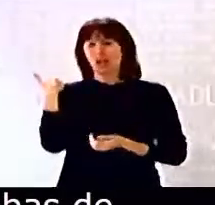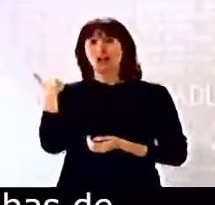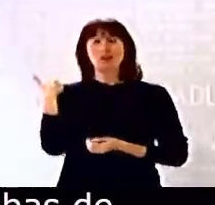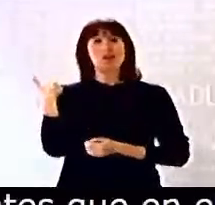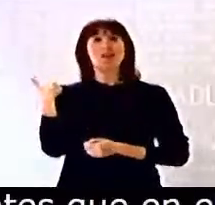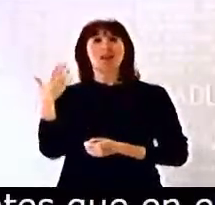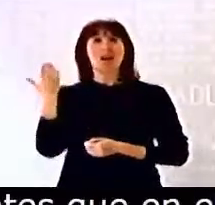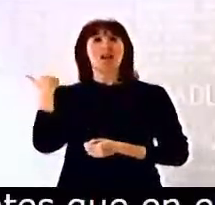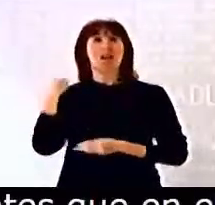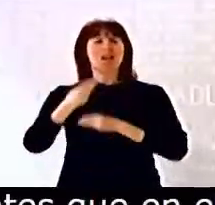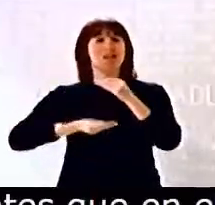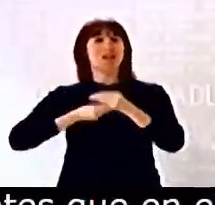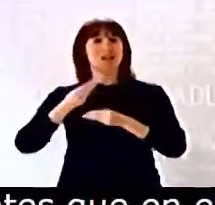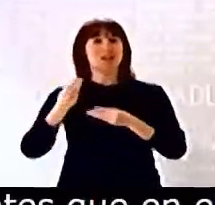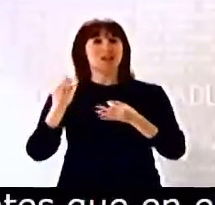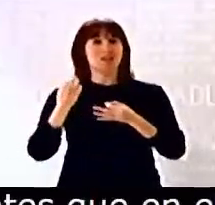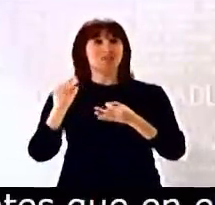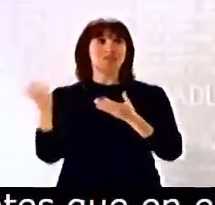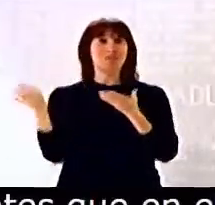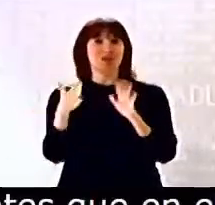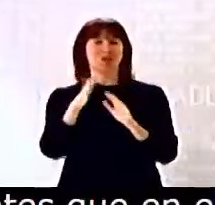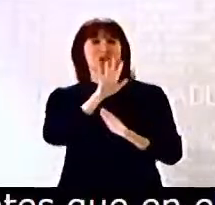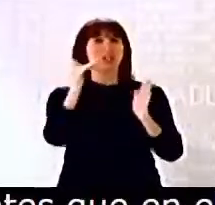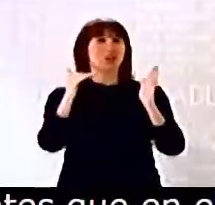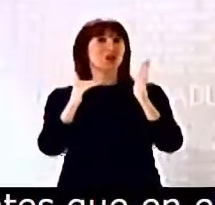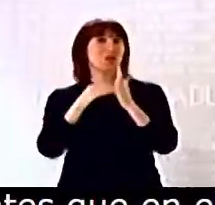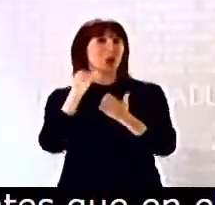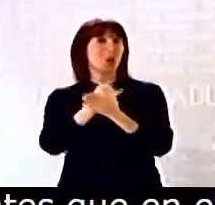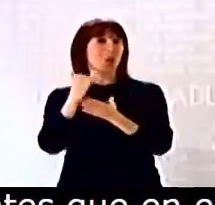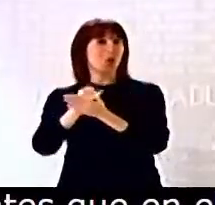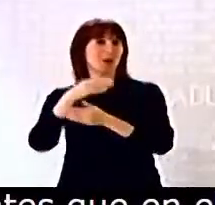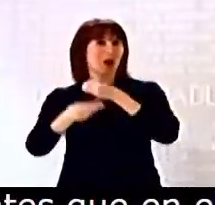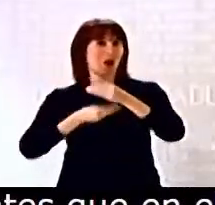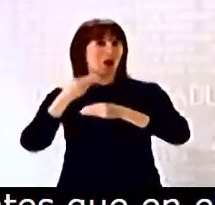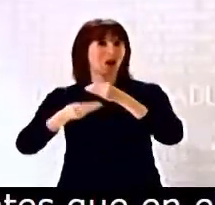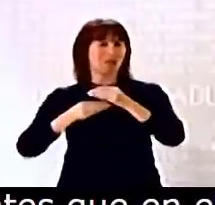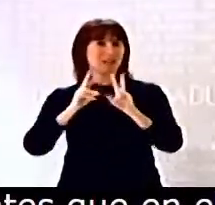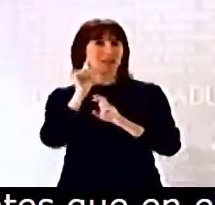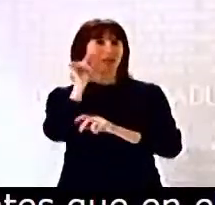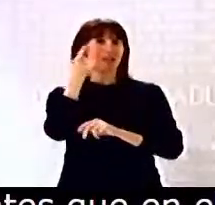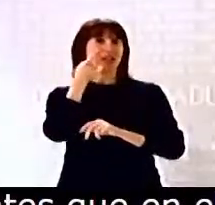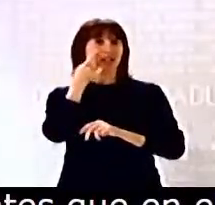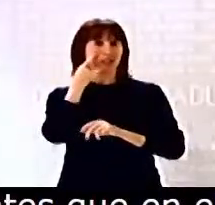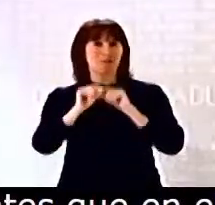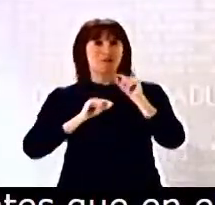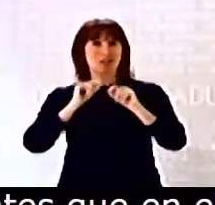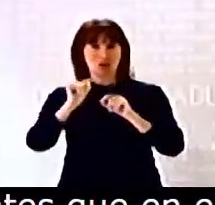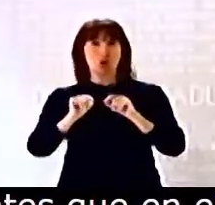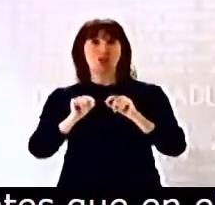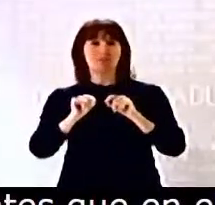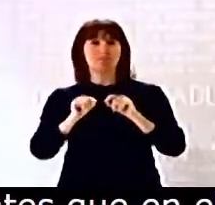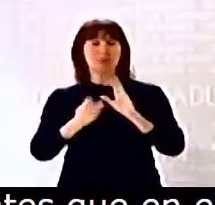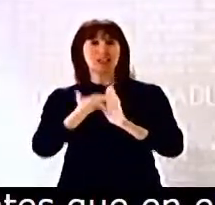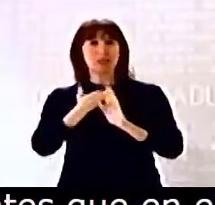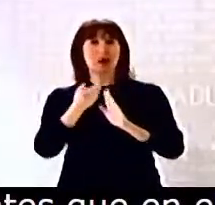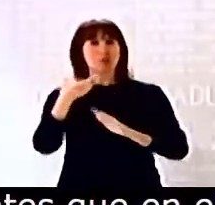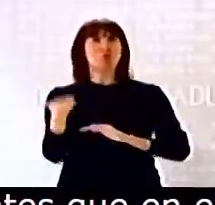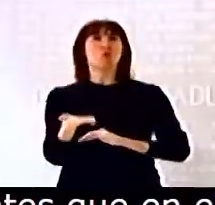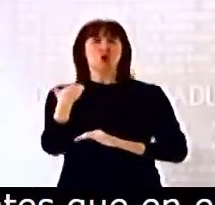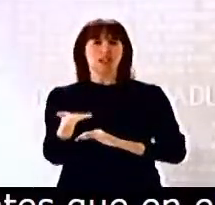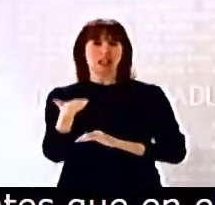hayan realizado cerca de 5.000 pruebas de diagnóstico de infección activa es muy